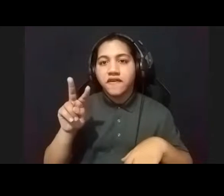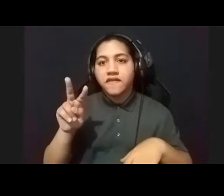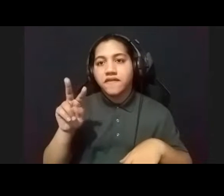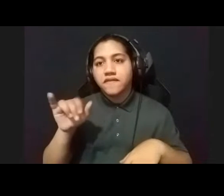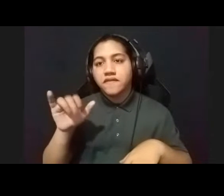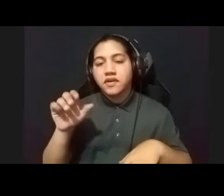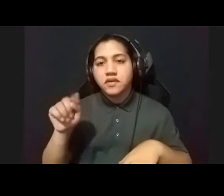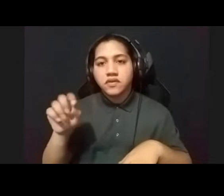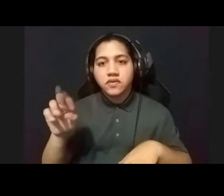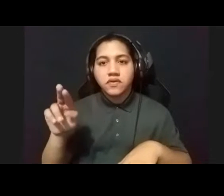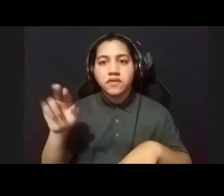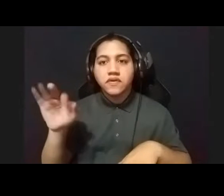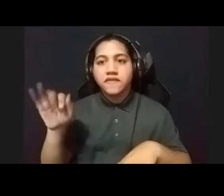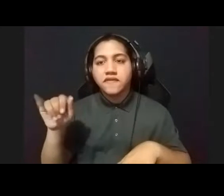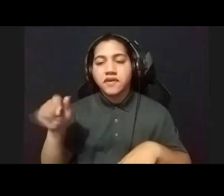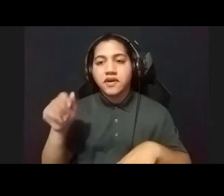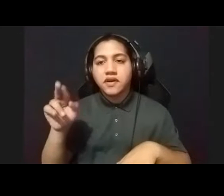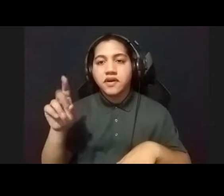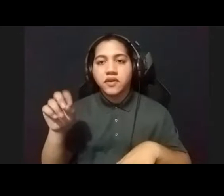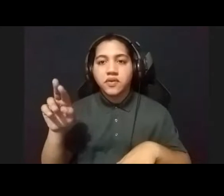yo siempre me pregunto, pero